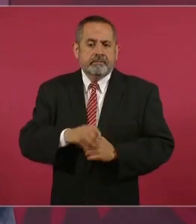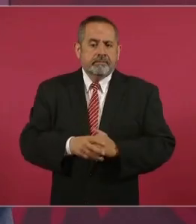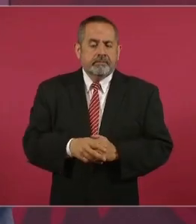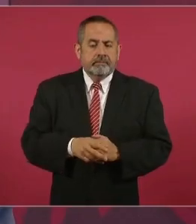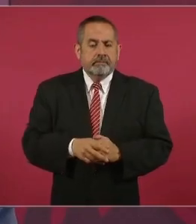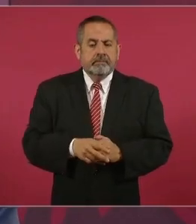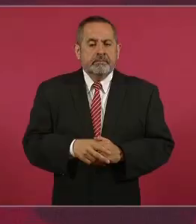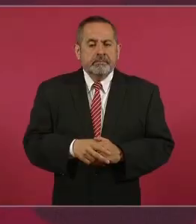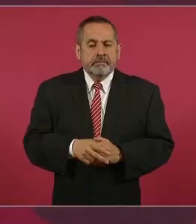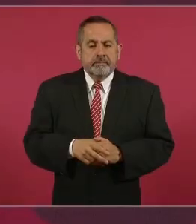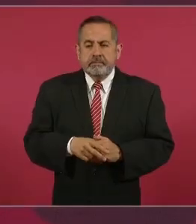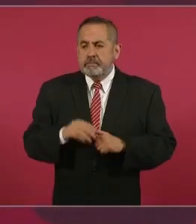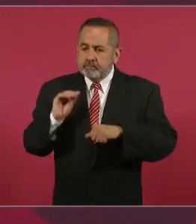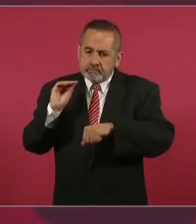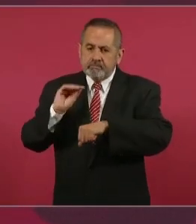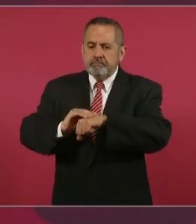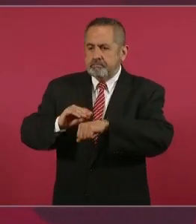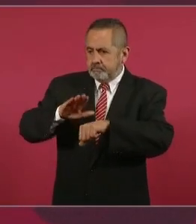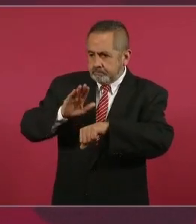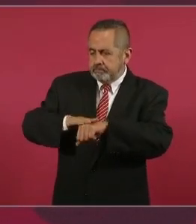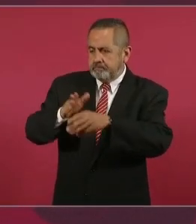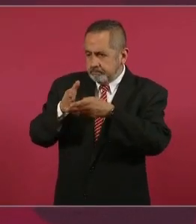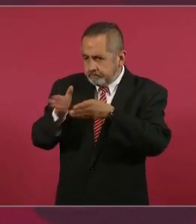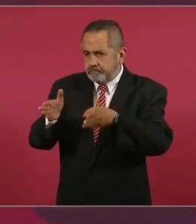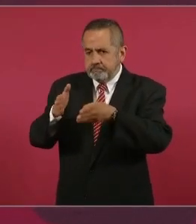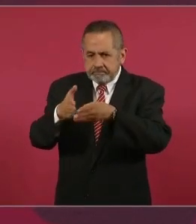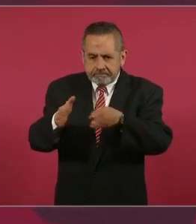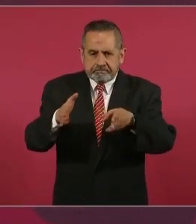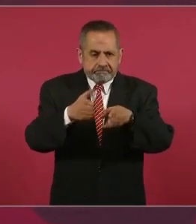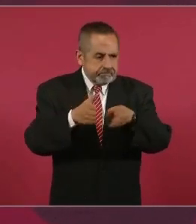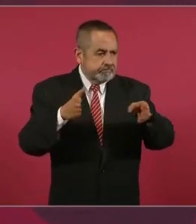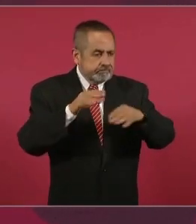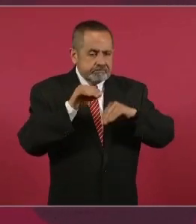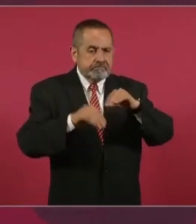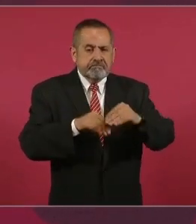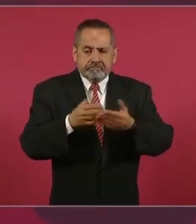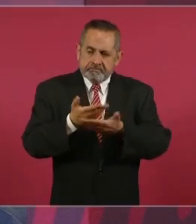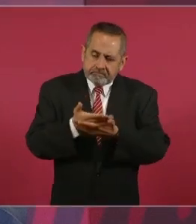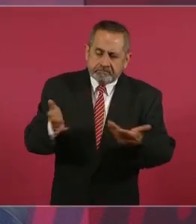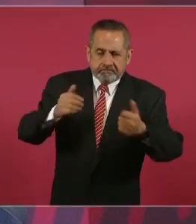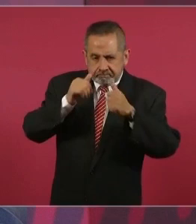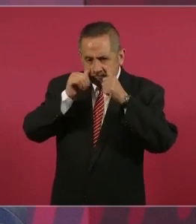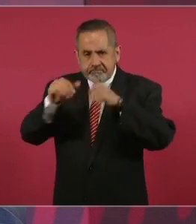Se están ampliando los servicios médicos